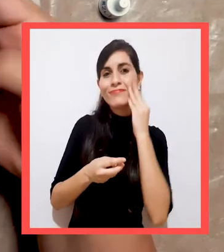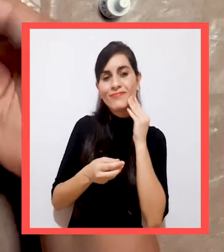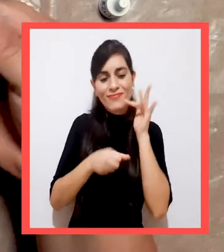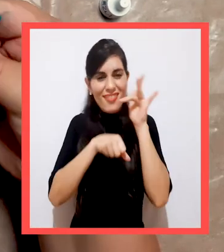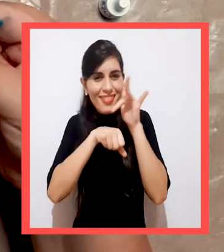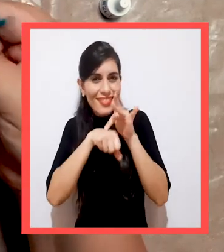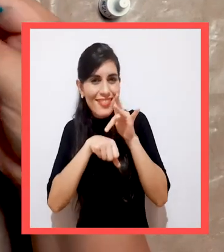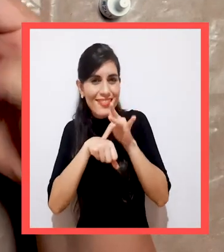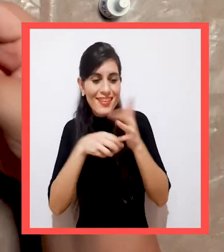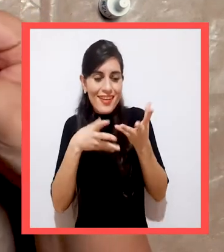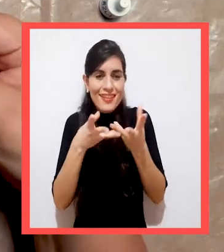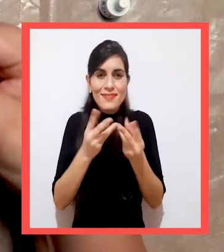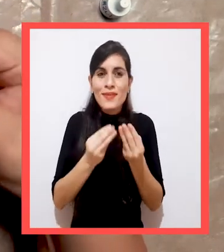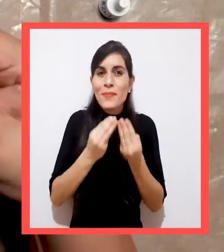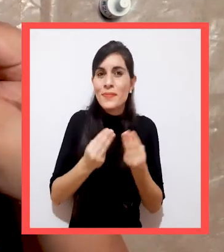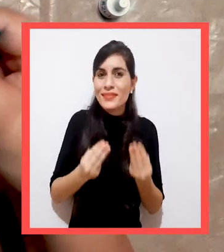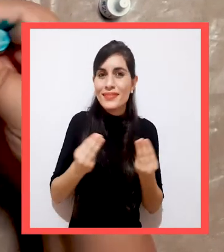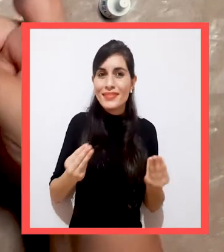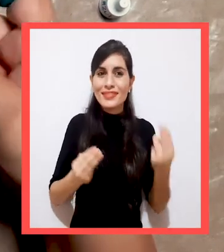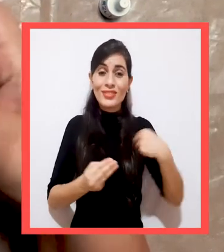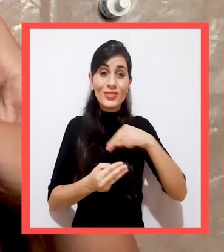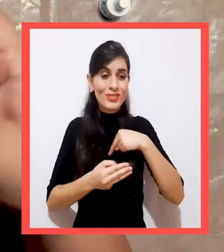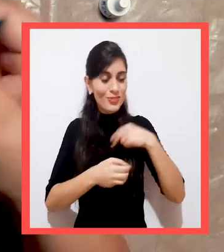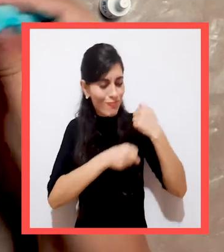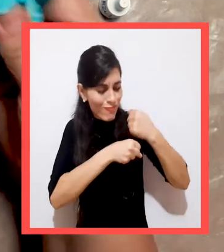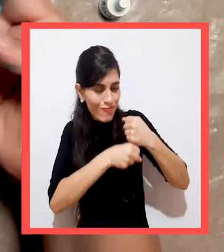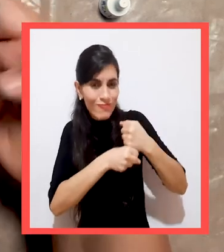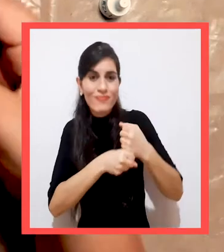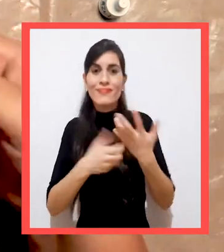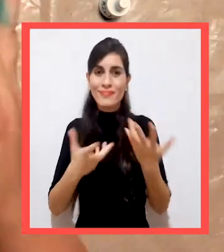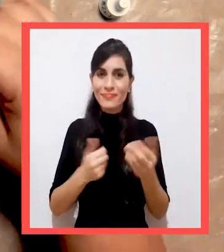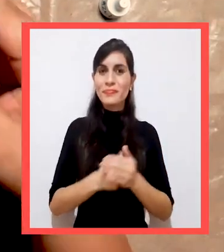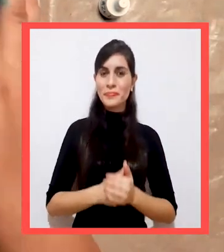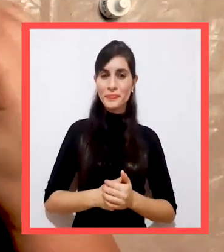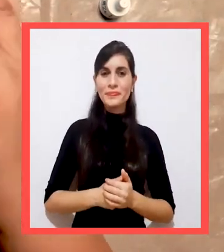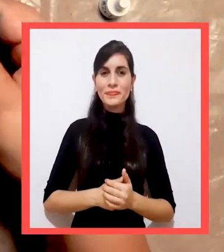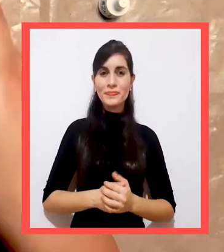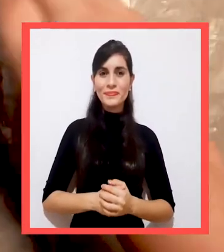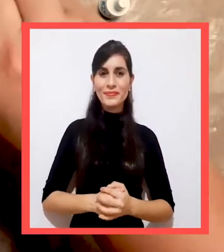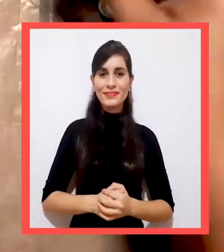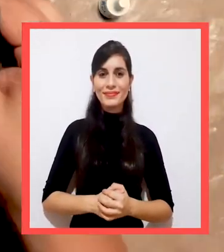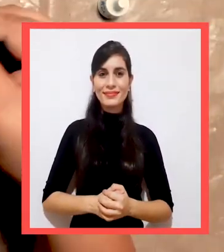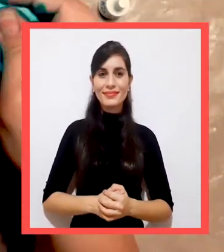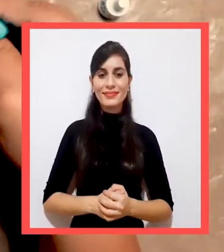ese contacto directo con la materia que estamos trabajando.